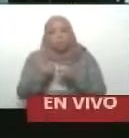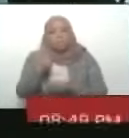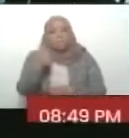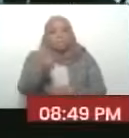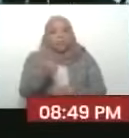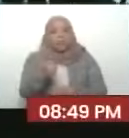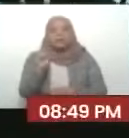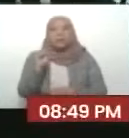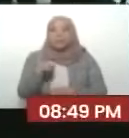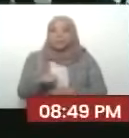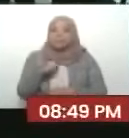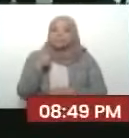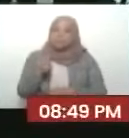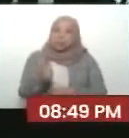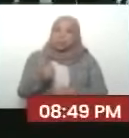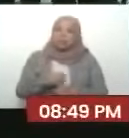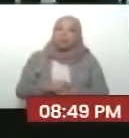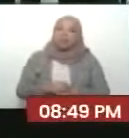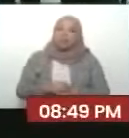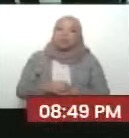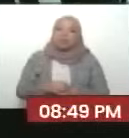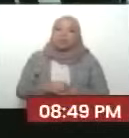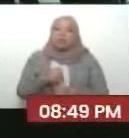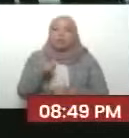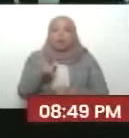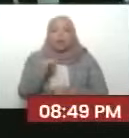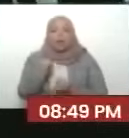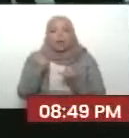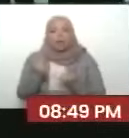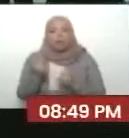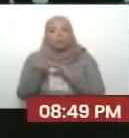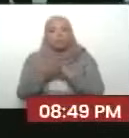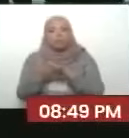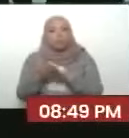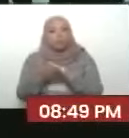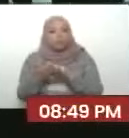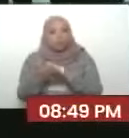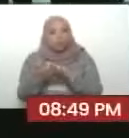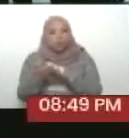Para que resolvamos todo esto. ¿Por qué? ¿Por qué hay que ir a votar?